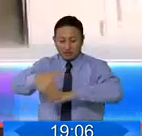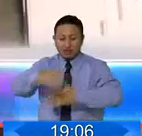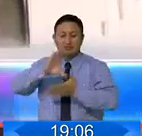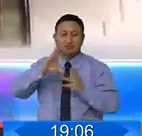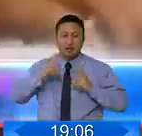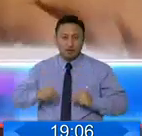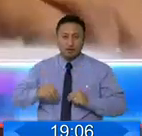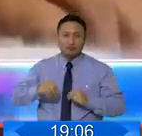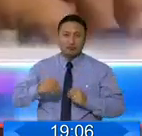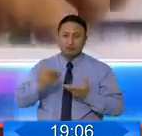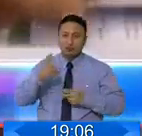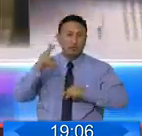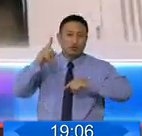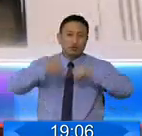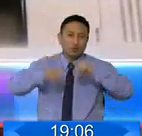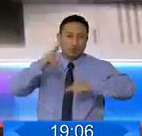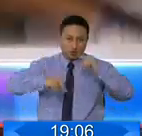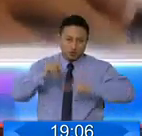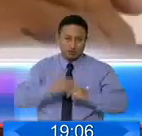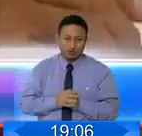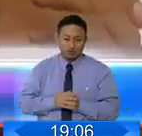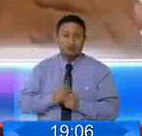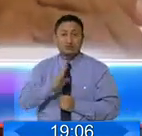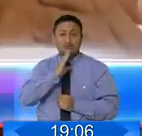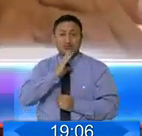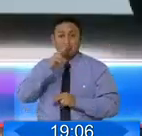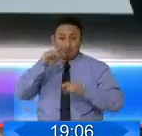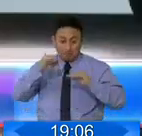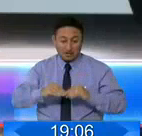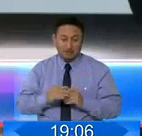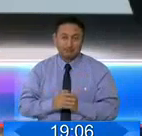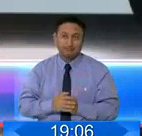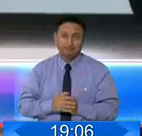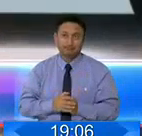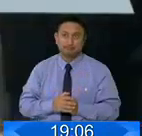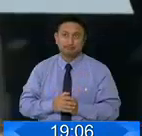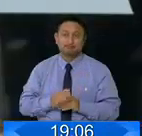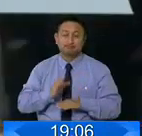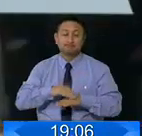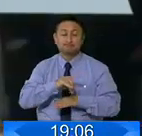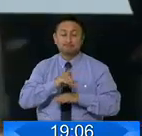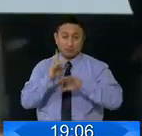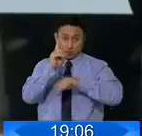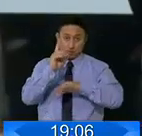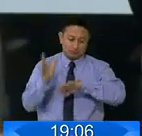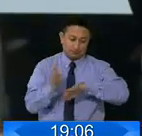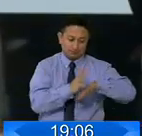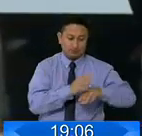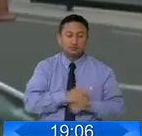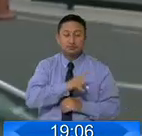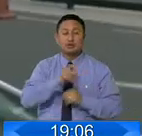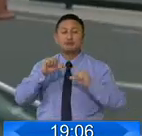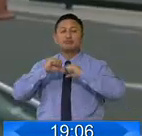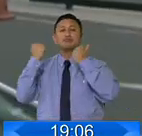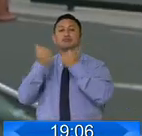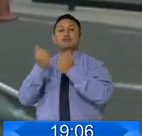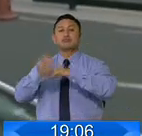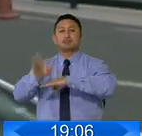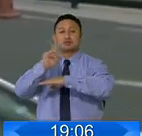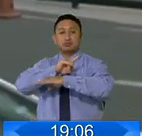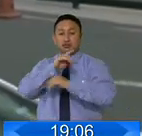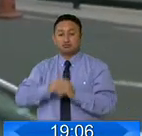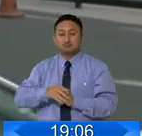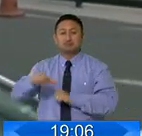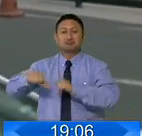de salud y demás, que debemos hacer menos agua para la gente. En torno al caso de los aparentes cobros ilegales que se realizaba a